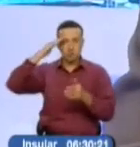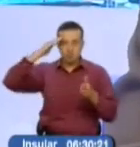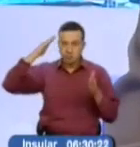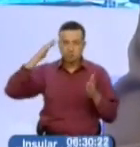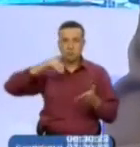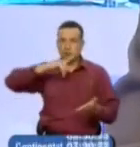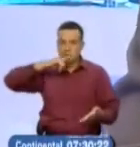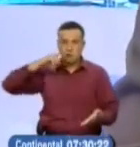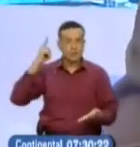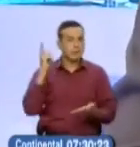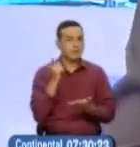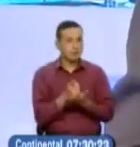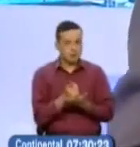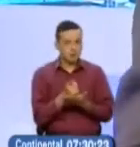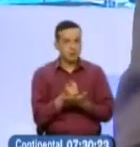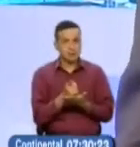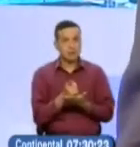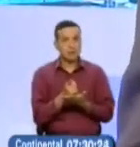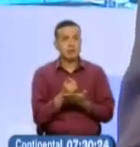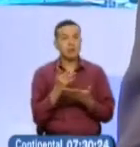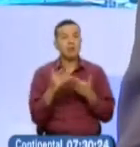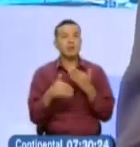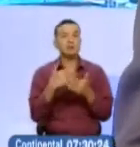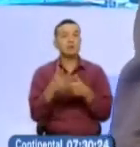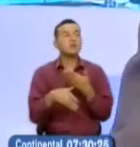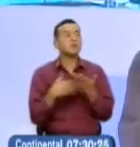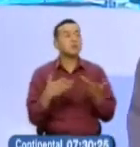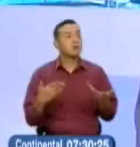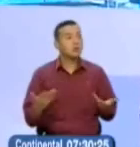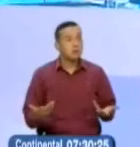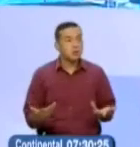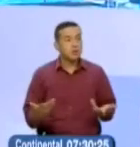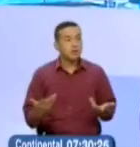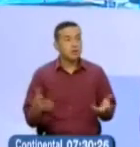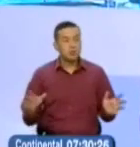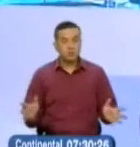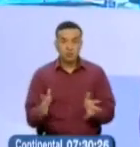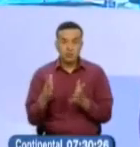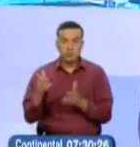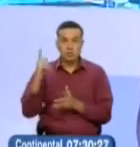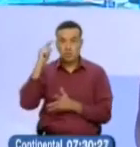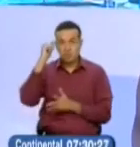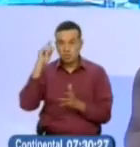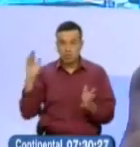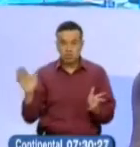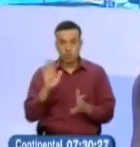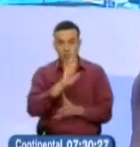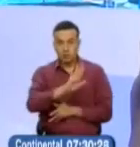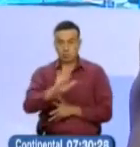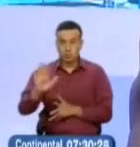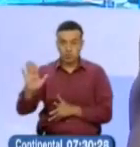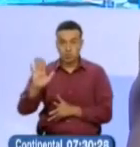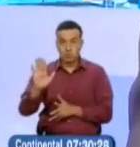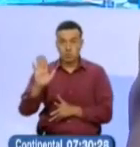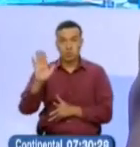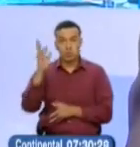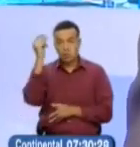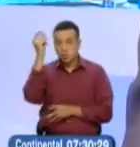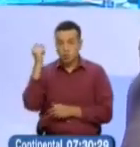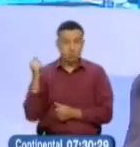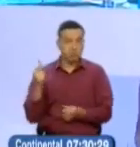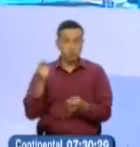claramente eh qué es lo que va a ser como promoción del estado con su aparato que ha sido fuerte